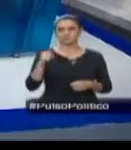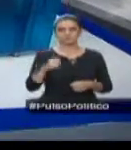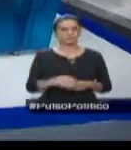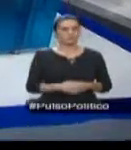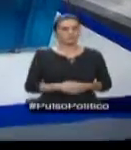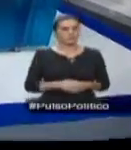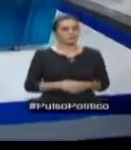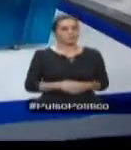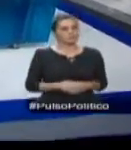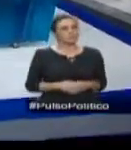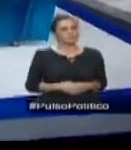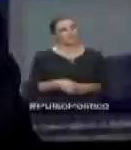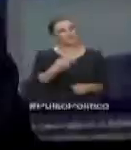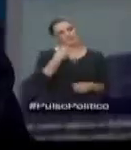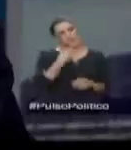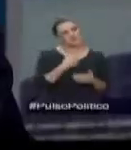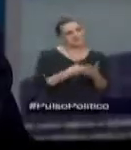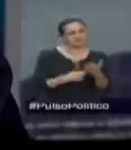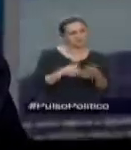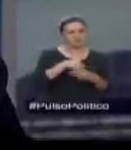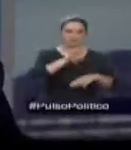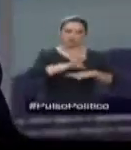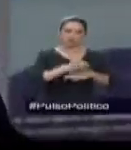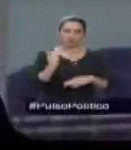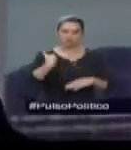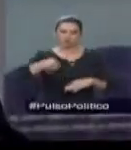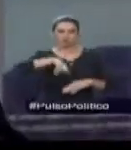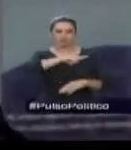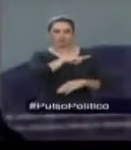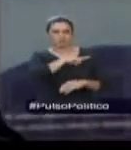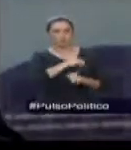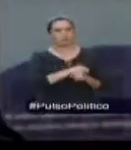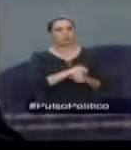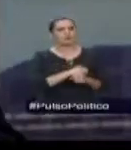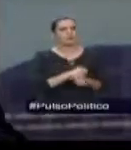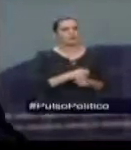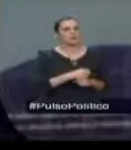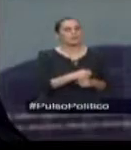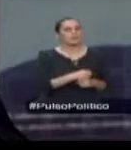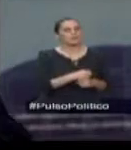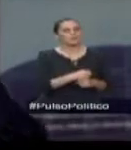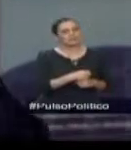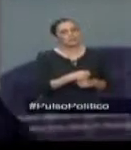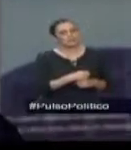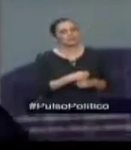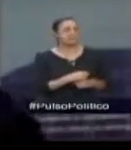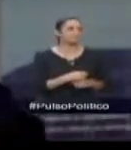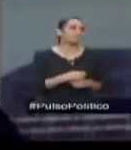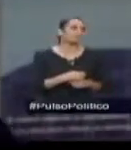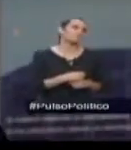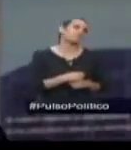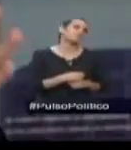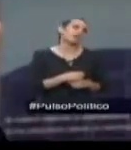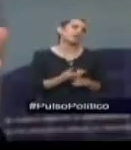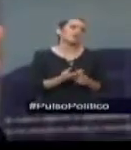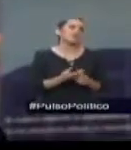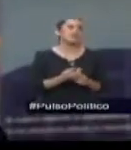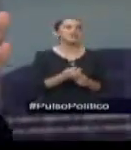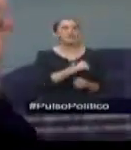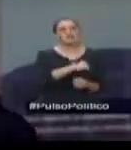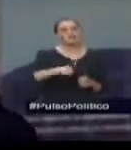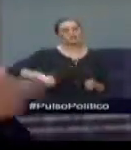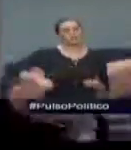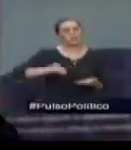decirles que desgraciadamente en el ecuador tenemos la tendencia de tratar de ser de aplicar principios